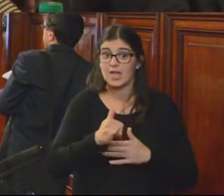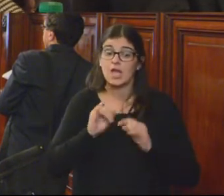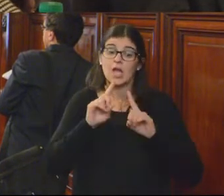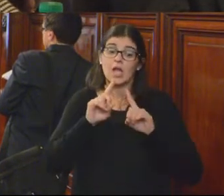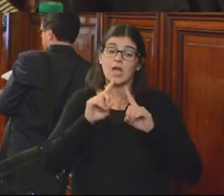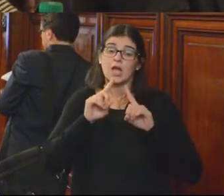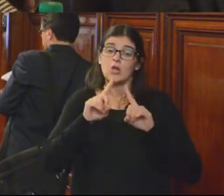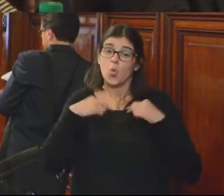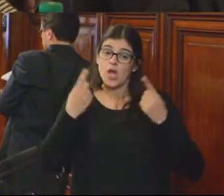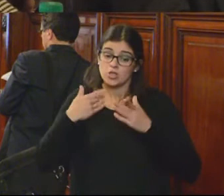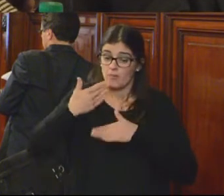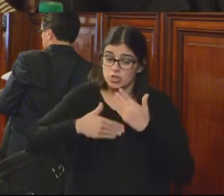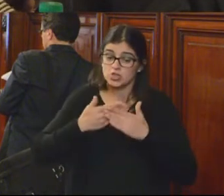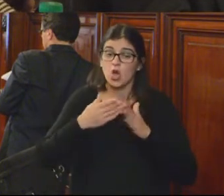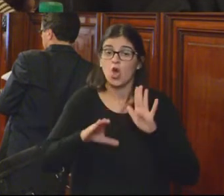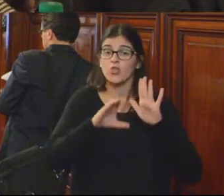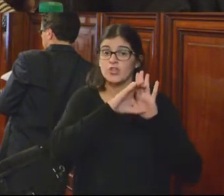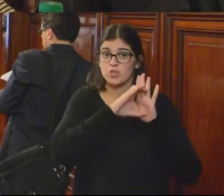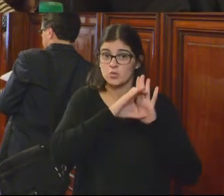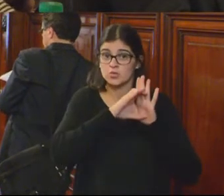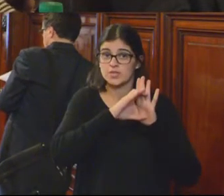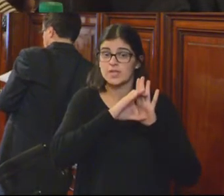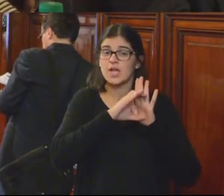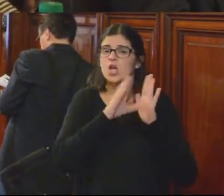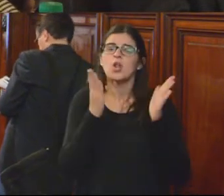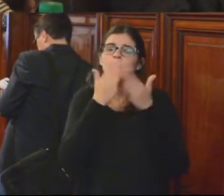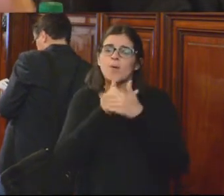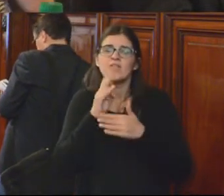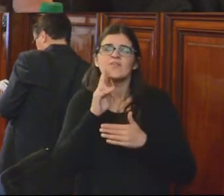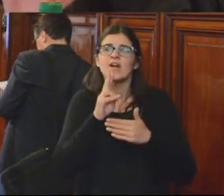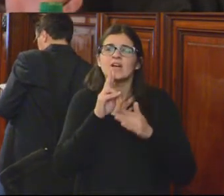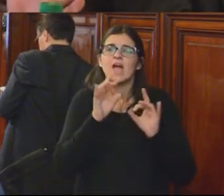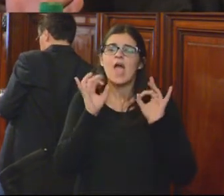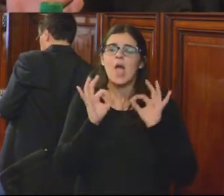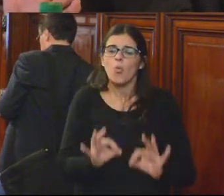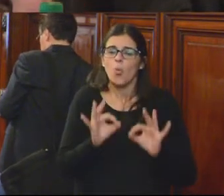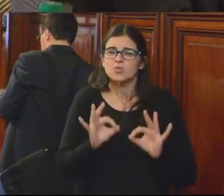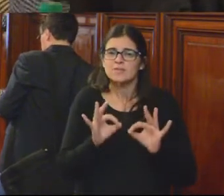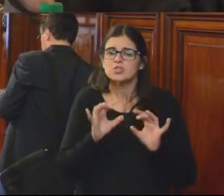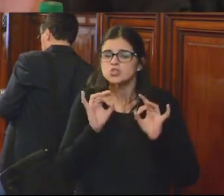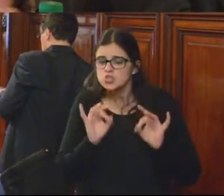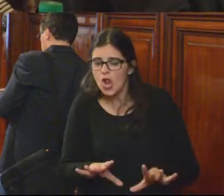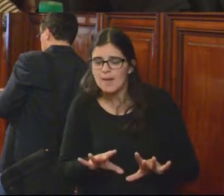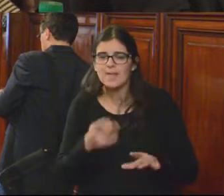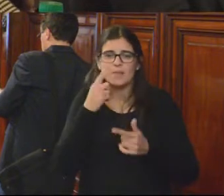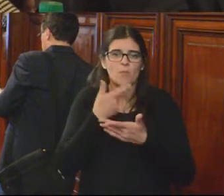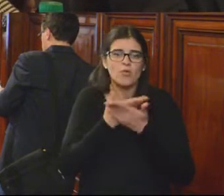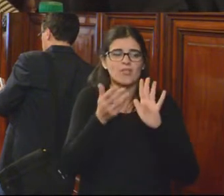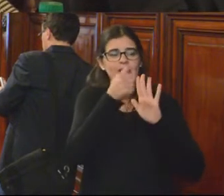Nuestro proceso constituyente no puede verse exclusivamente, solamente reflejado en el